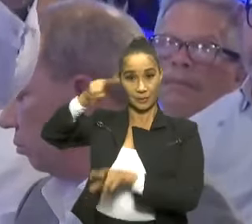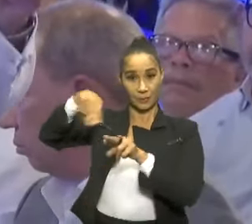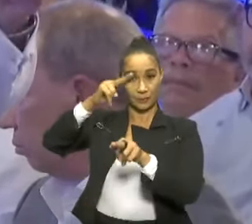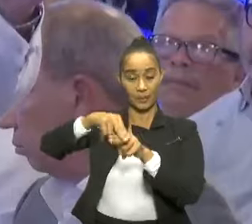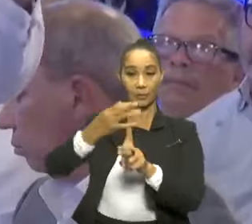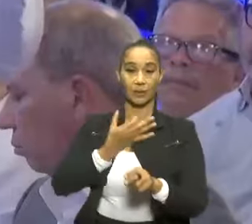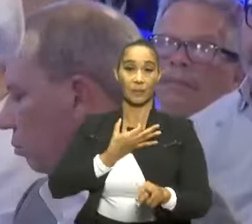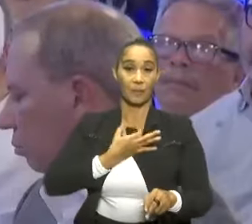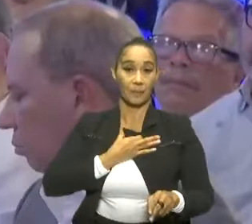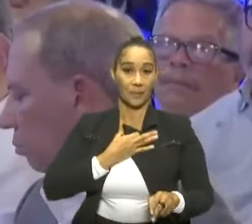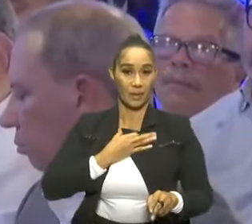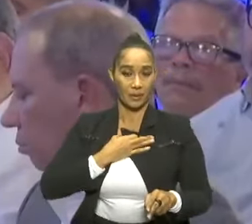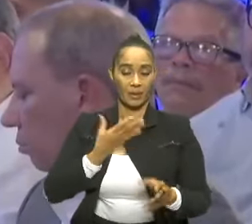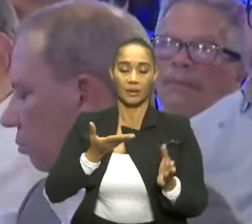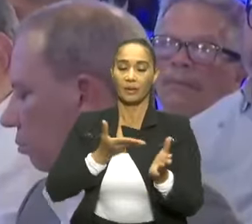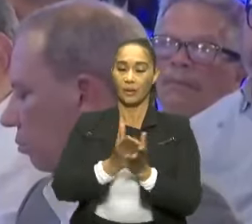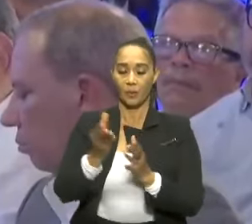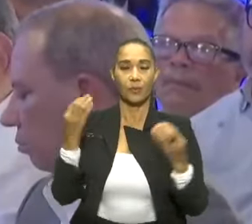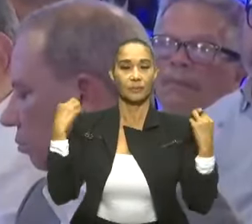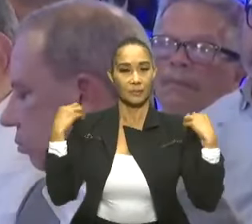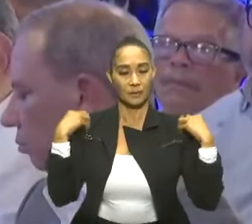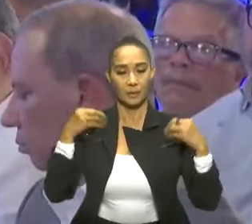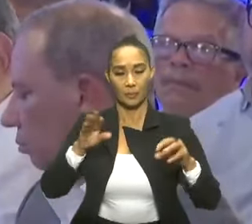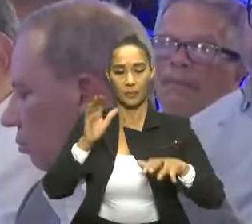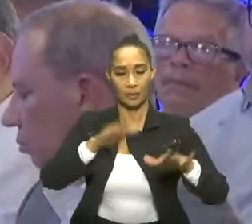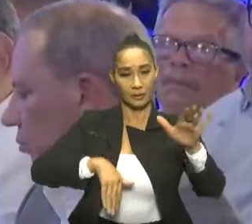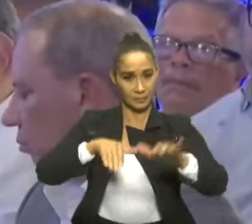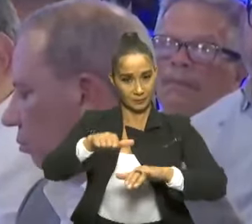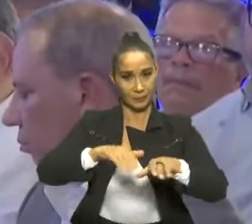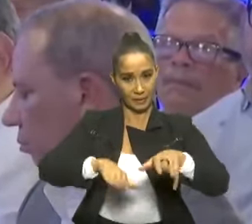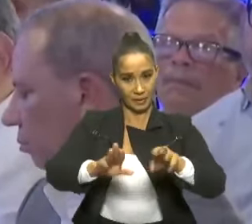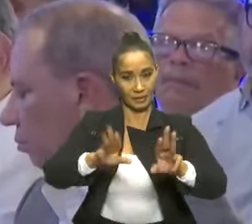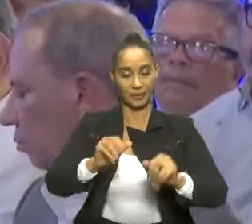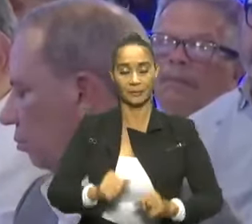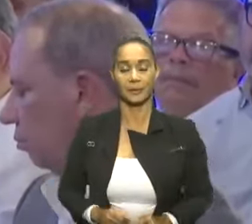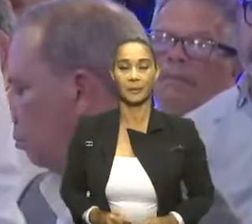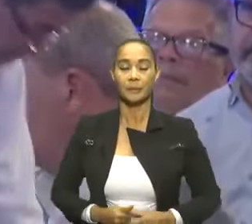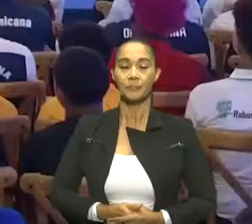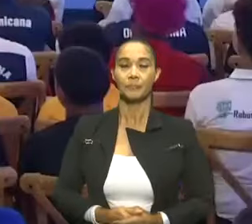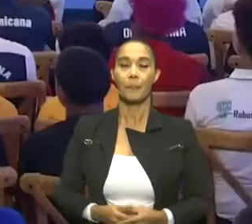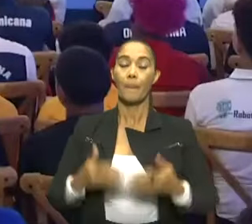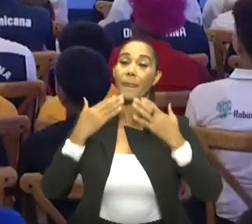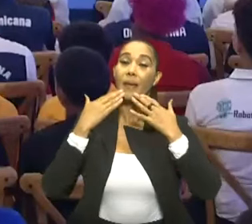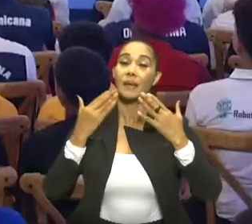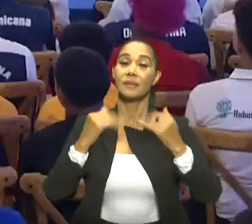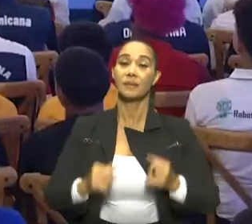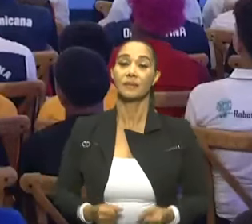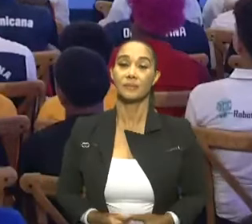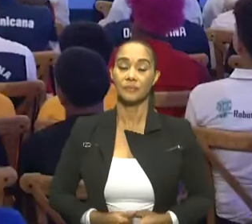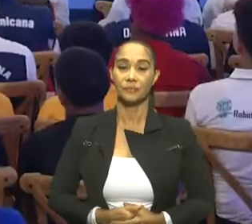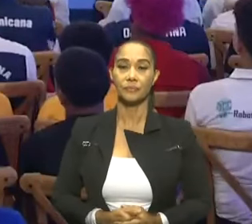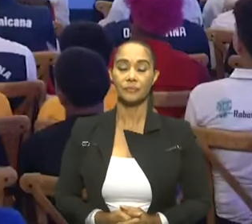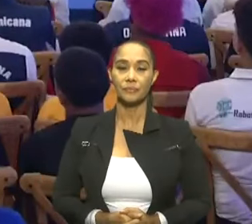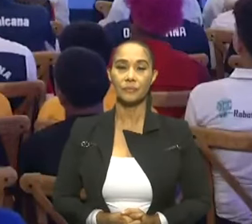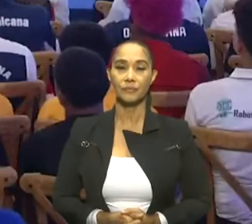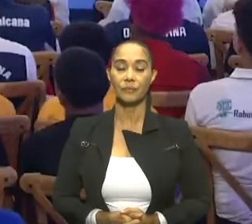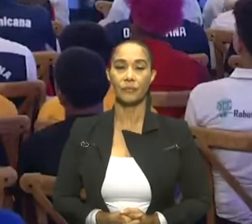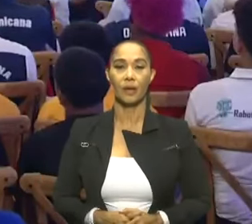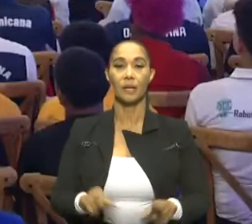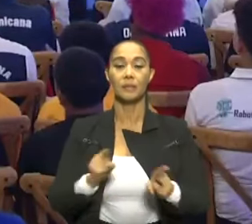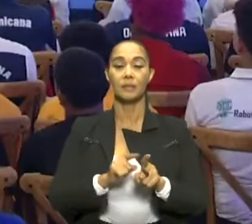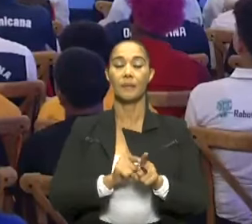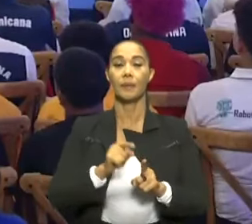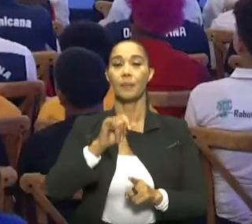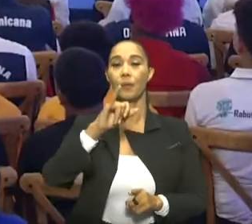tienen medallas a través de ese deporte, de Deporte para Todos. Gracias, Fran. Tenemos también que por la vía